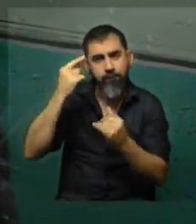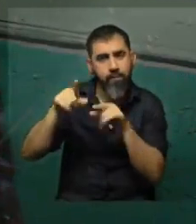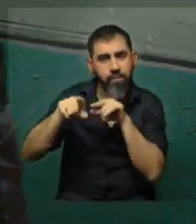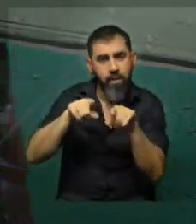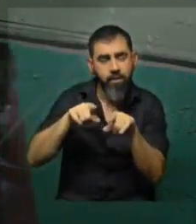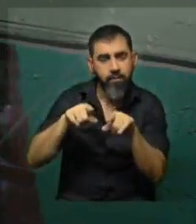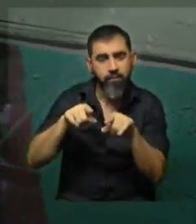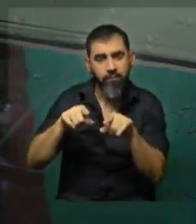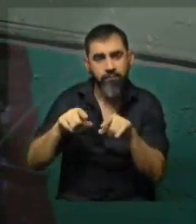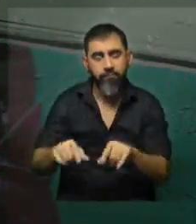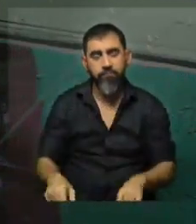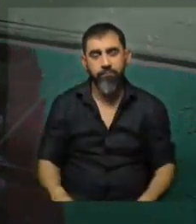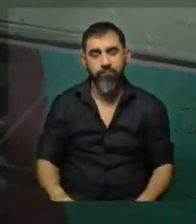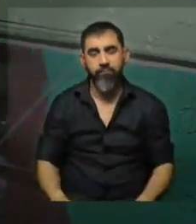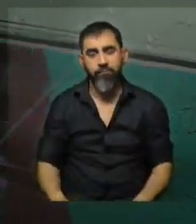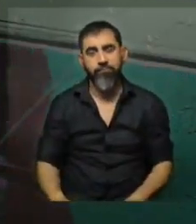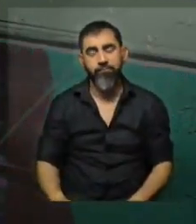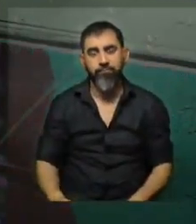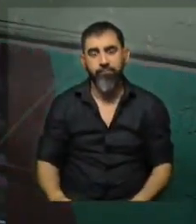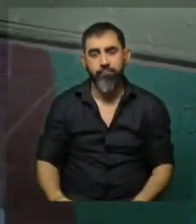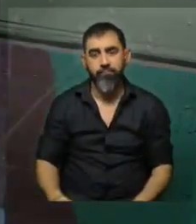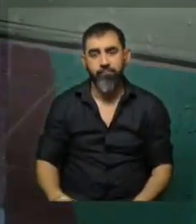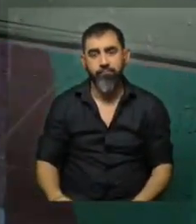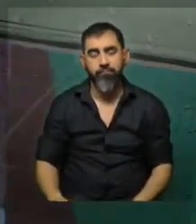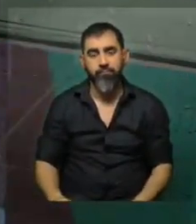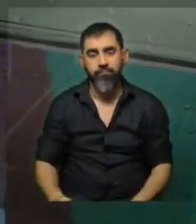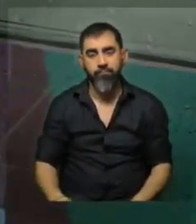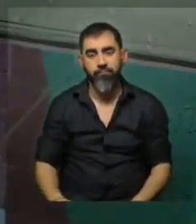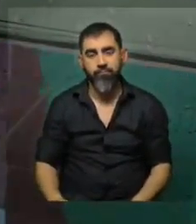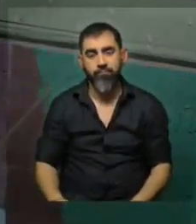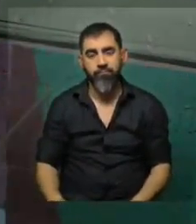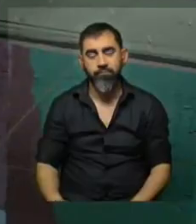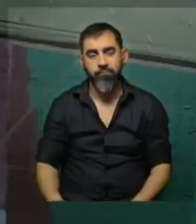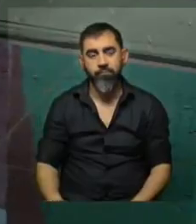lo escuché desde el lunes, de miles de colegas.